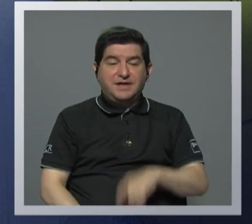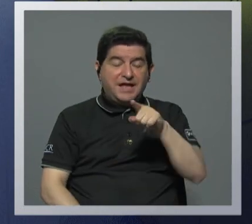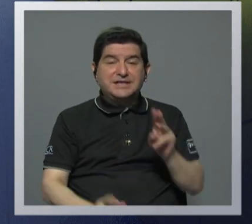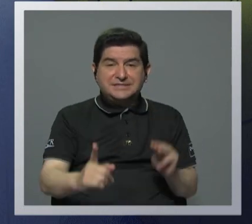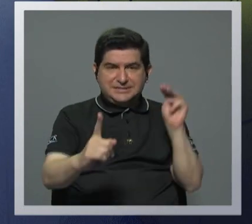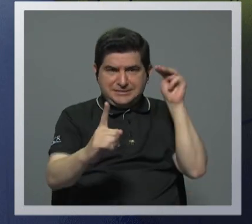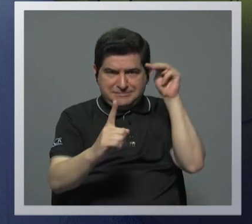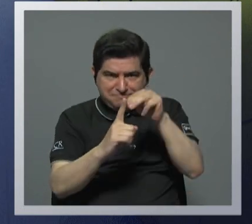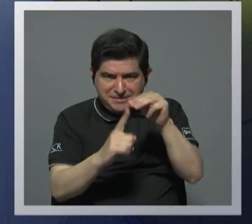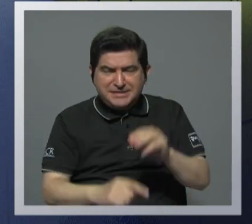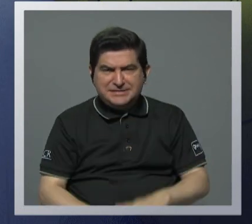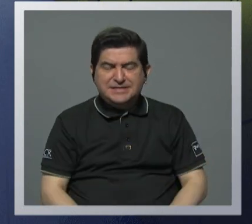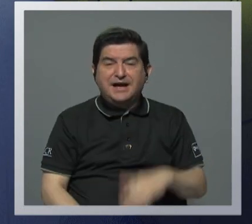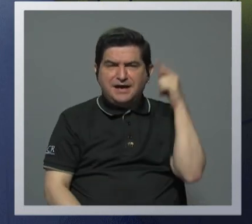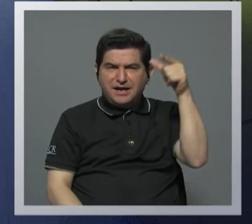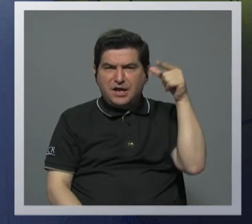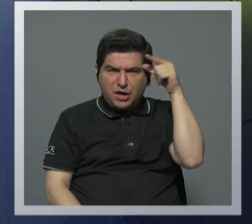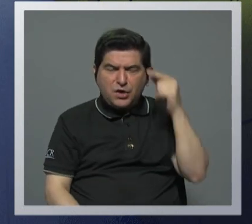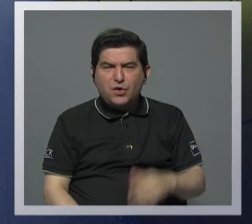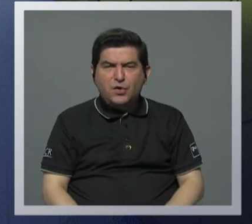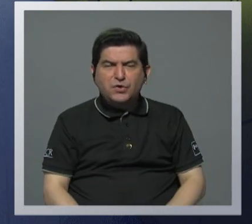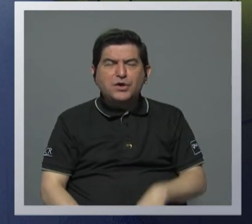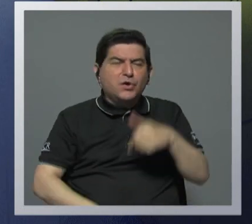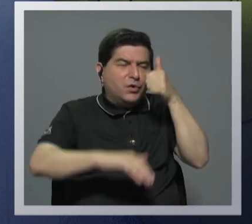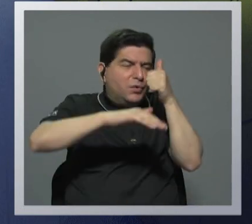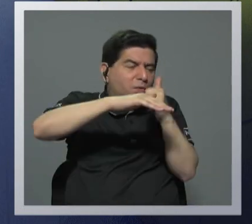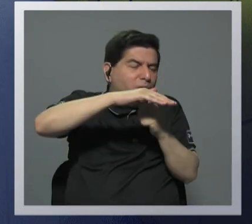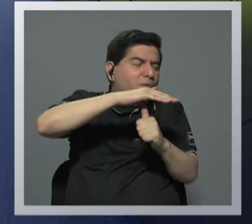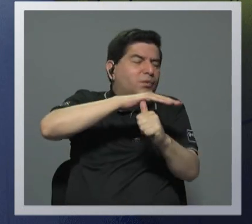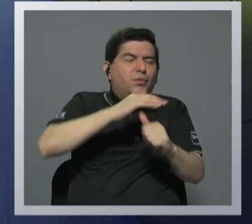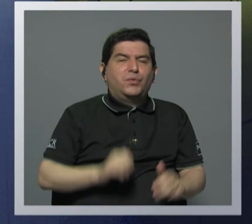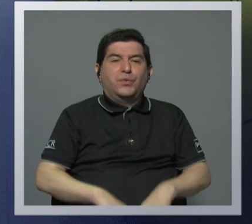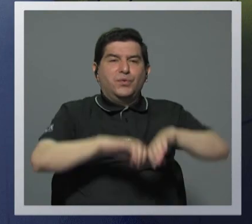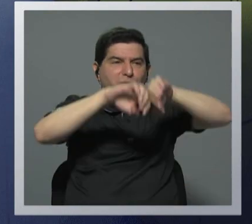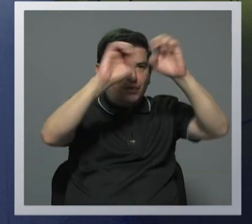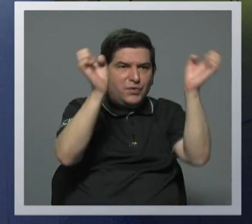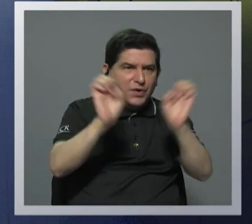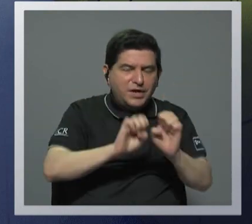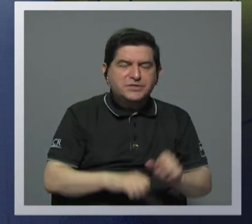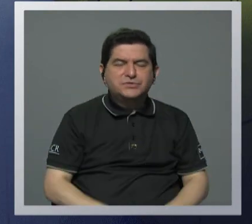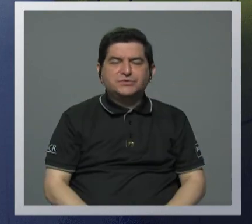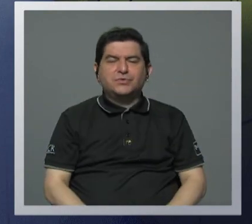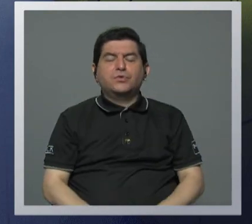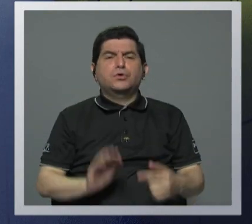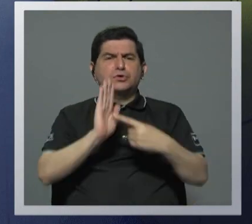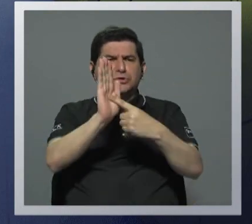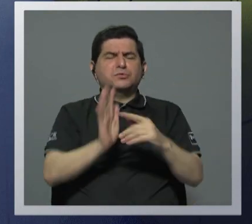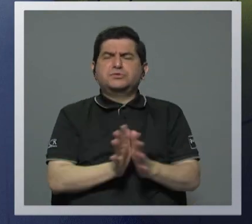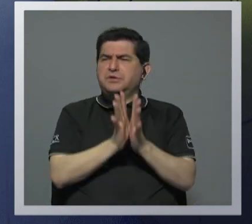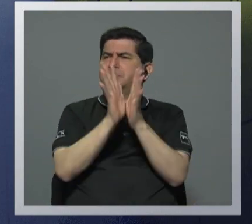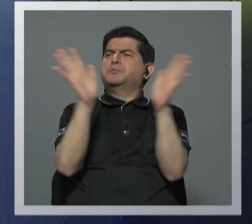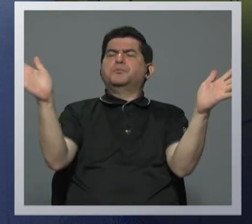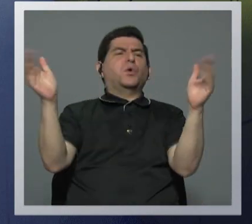mensaje, pues, obviamente subliminal. Estos escudos de armas se exponían en ceremonias públicas,